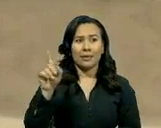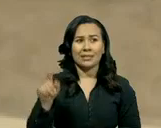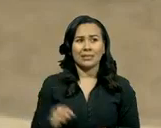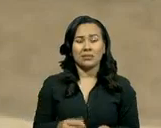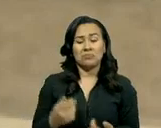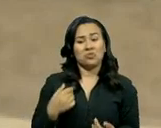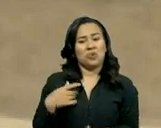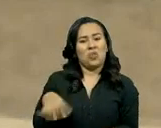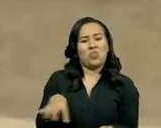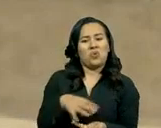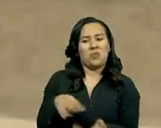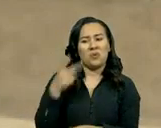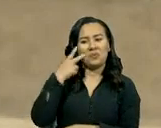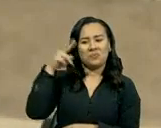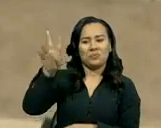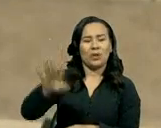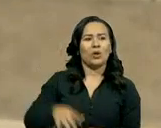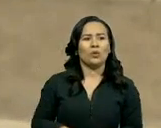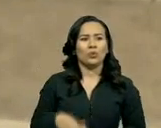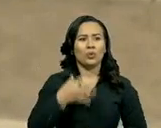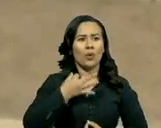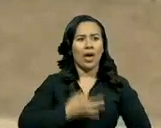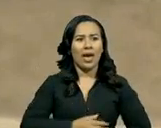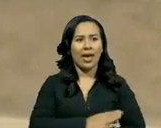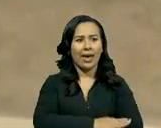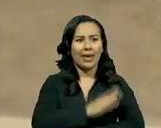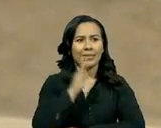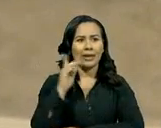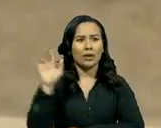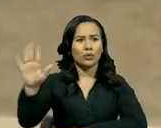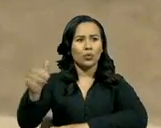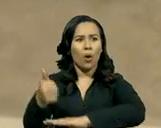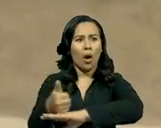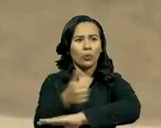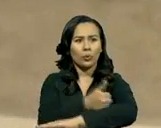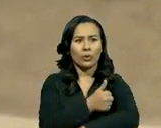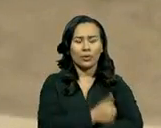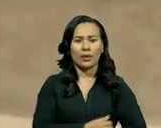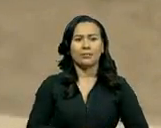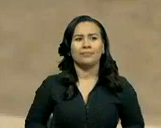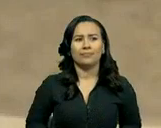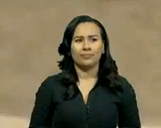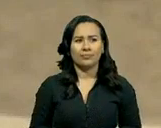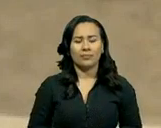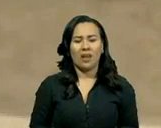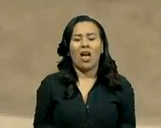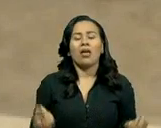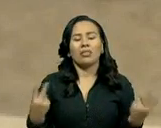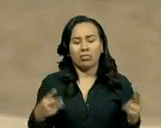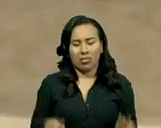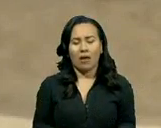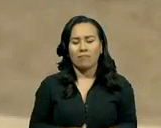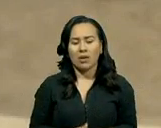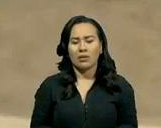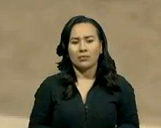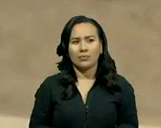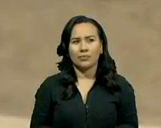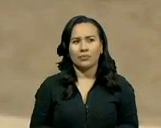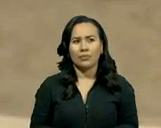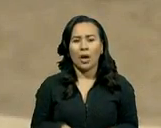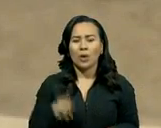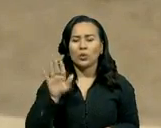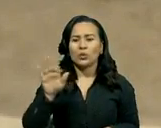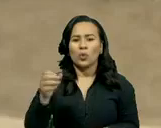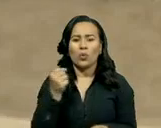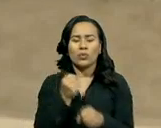de duda su ética, su probidad notoria y evidentemente carecer de